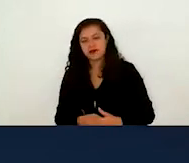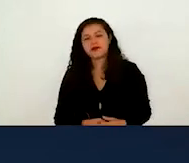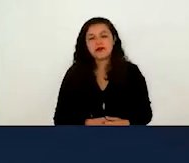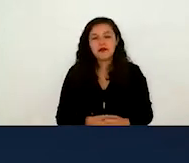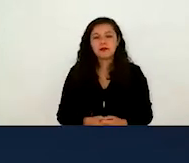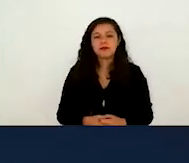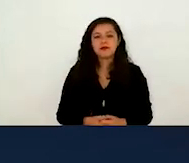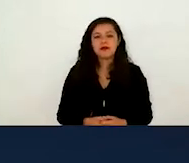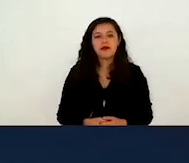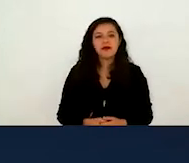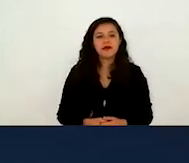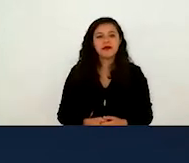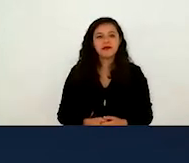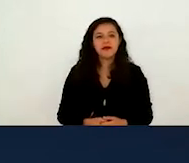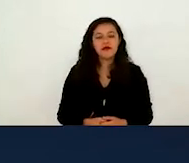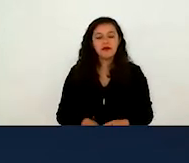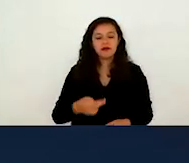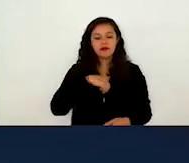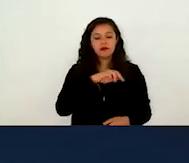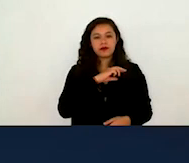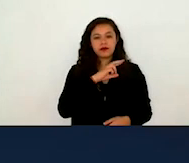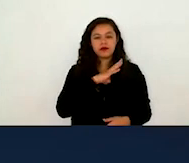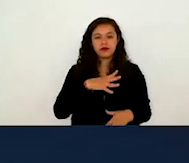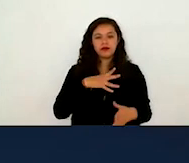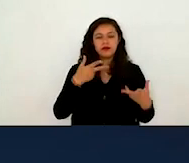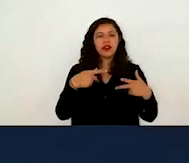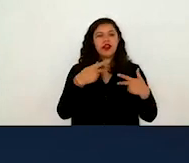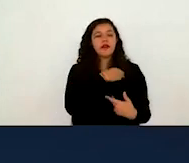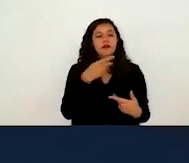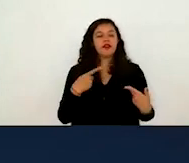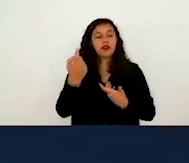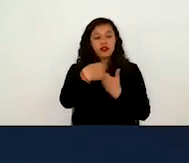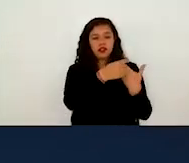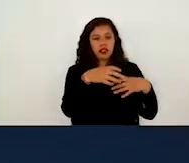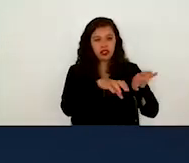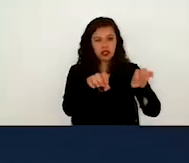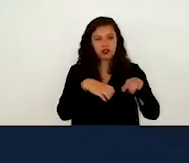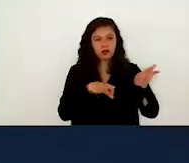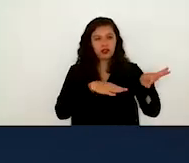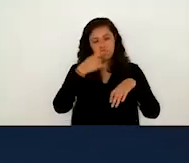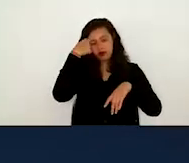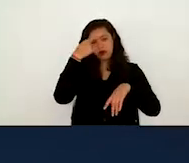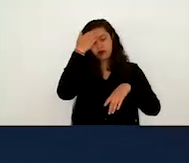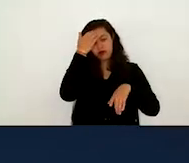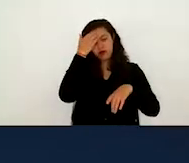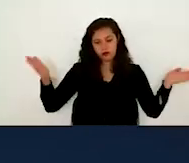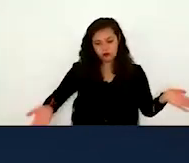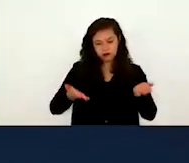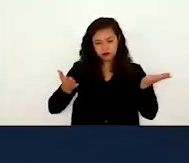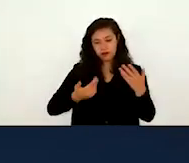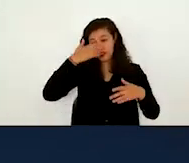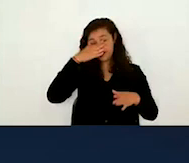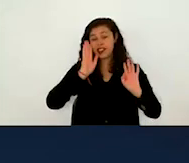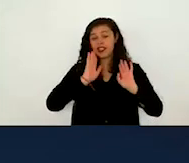nosotros conocer a los miembros del equipo de trabajo saber que los motiva estamos un punto adelante